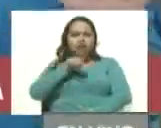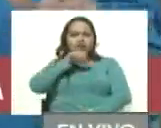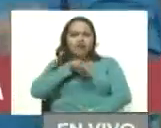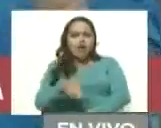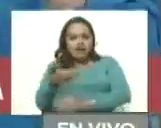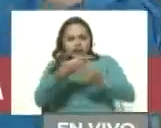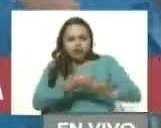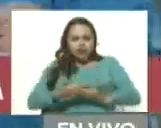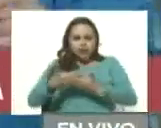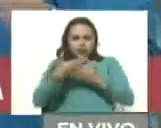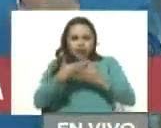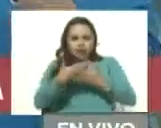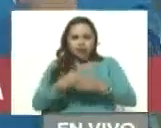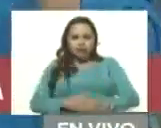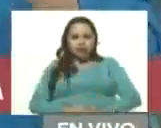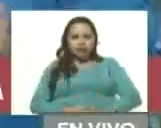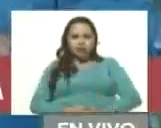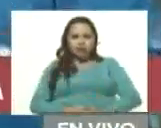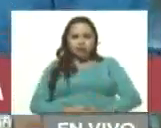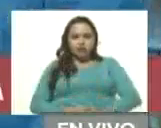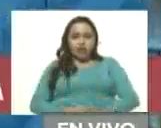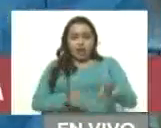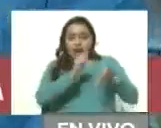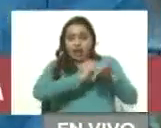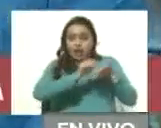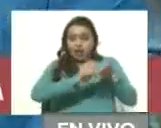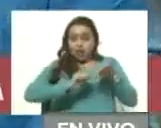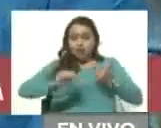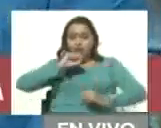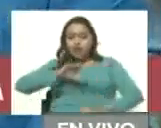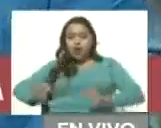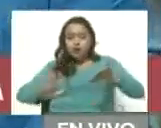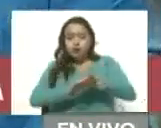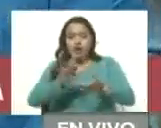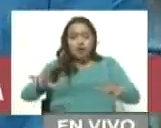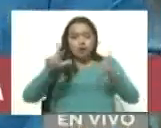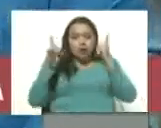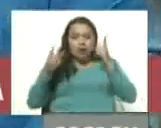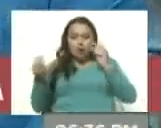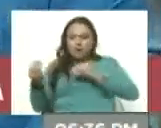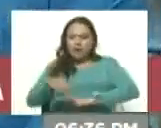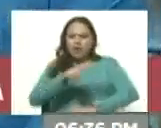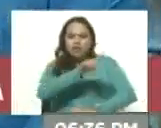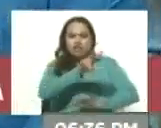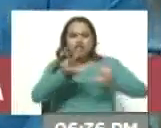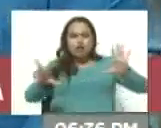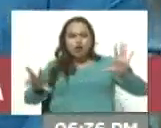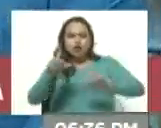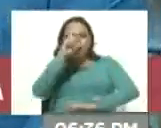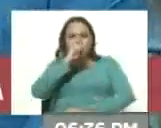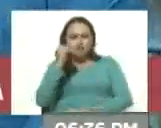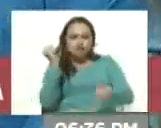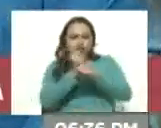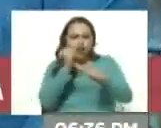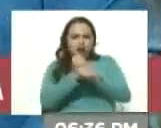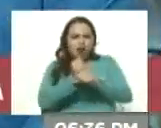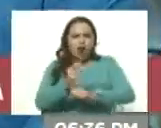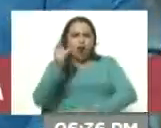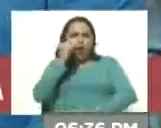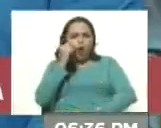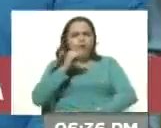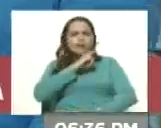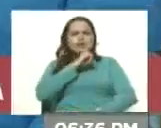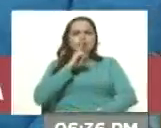cualquier historiador el cronista de la guaira que tiene más de 18 años en esta labor y que no es otro que jesús fumar es